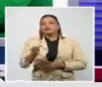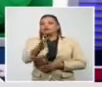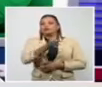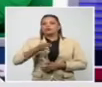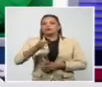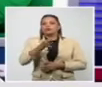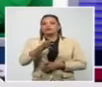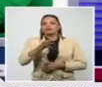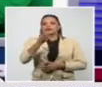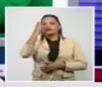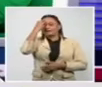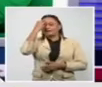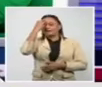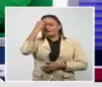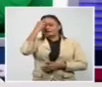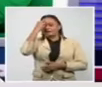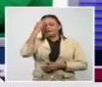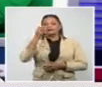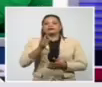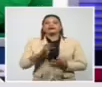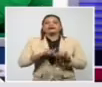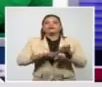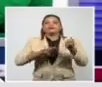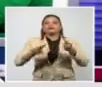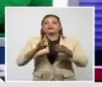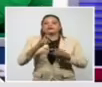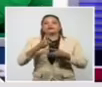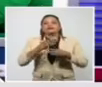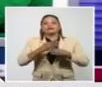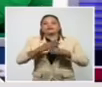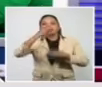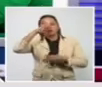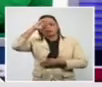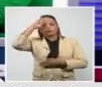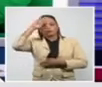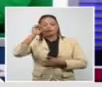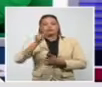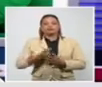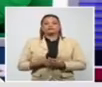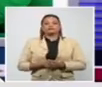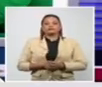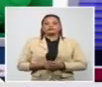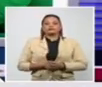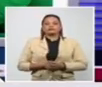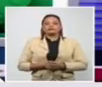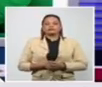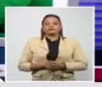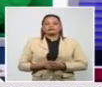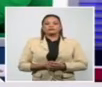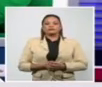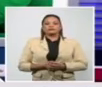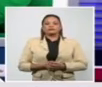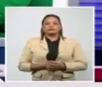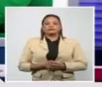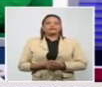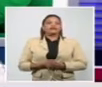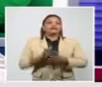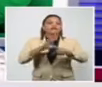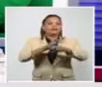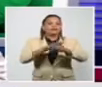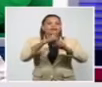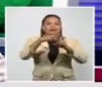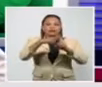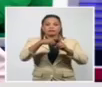Tercer Frente en la provincia de Santiago de Cuba, que tiene como comorbilidades asociadas, o